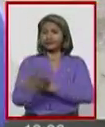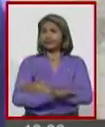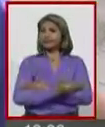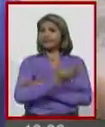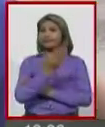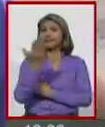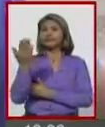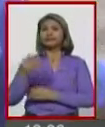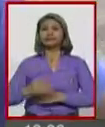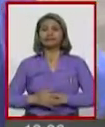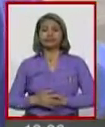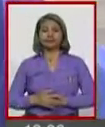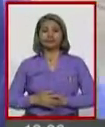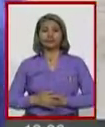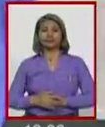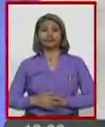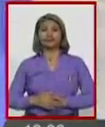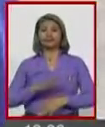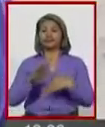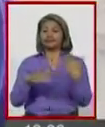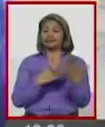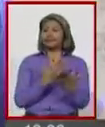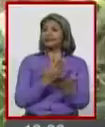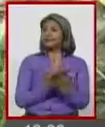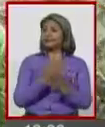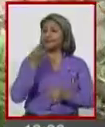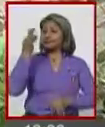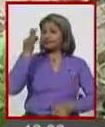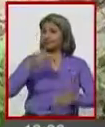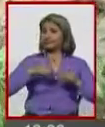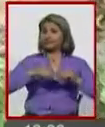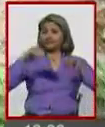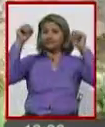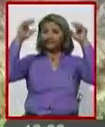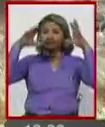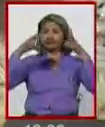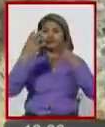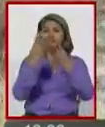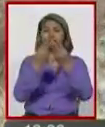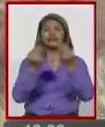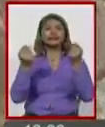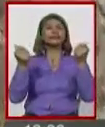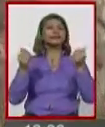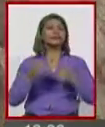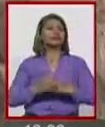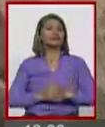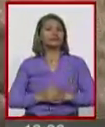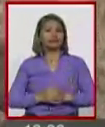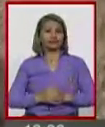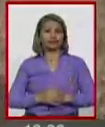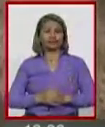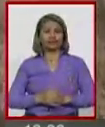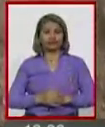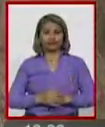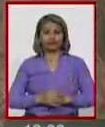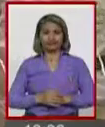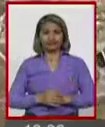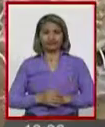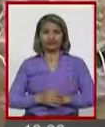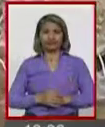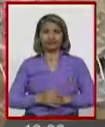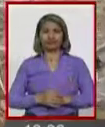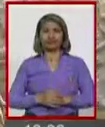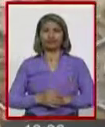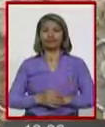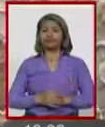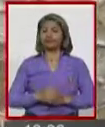madrugada, ¿no? Ha ocasionado ahí todo esto y si va a seguir lloviendo, se va a seguir desboronando. Y ahorita ya está, he visto